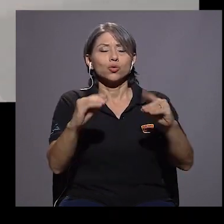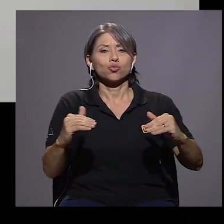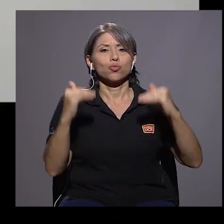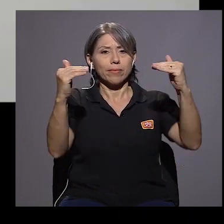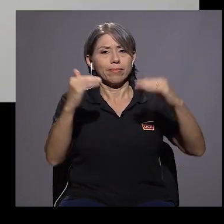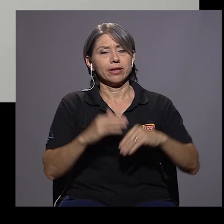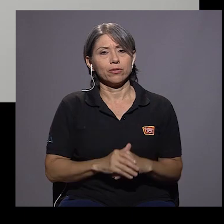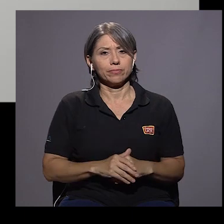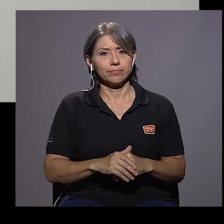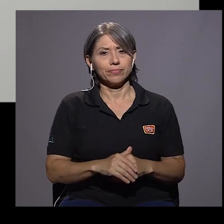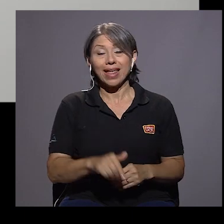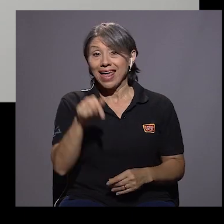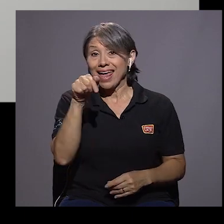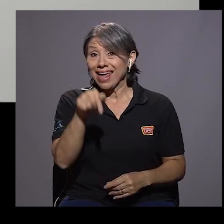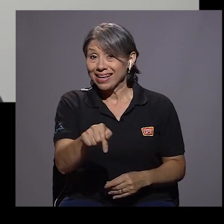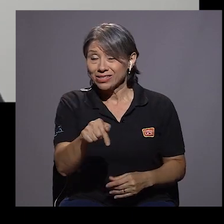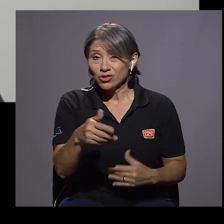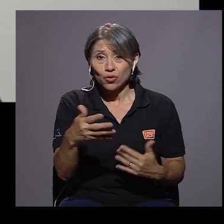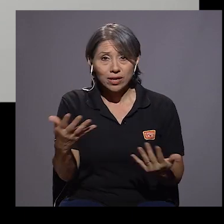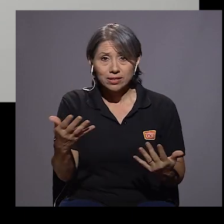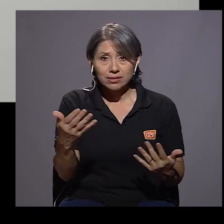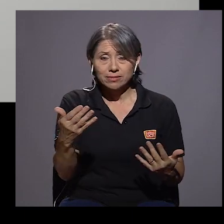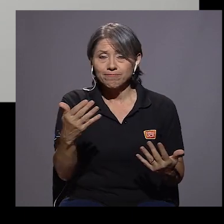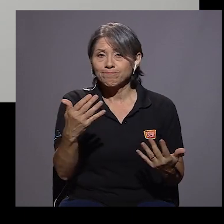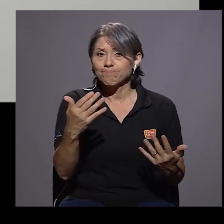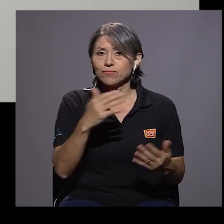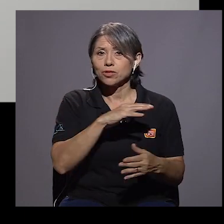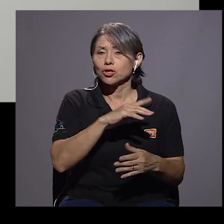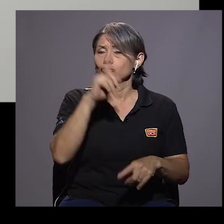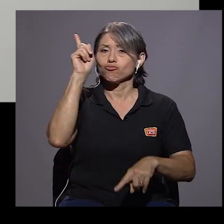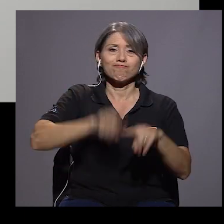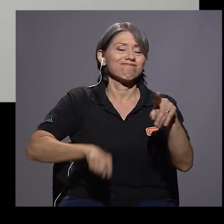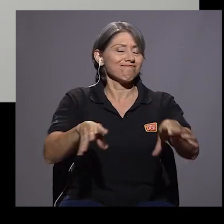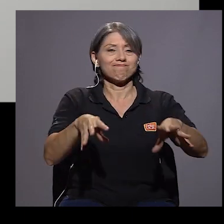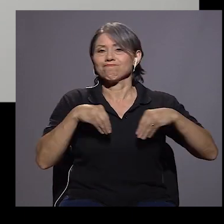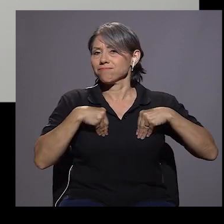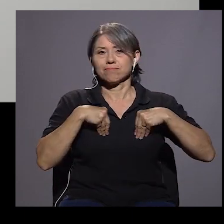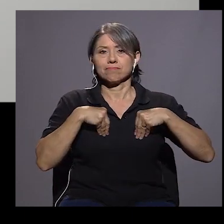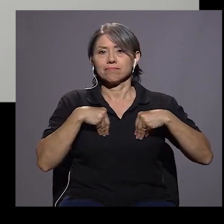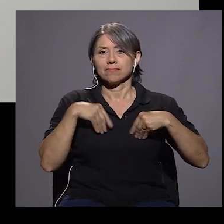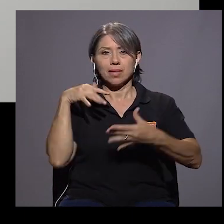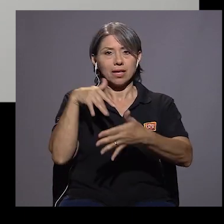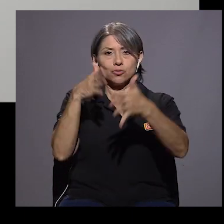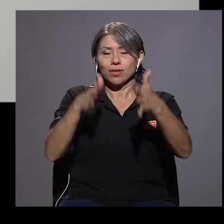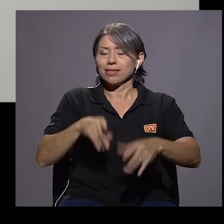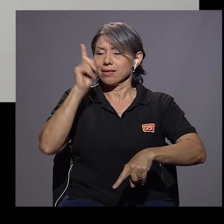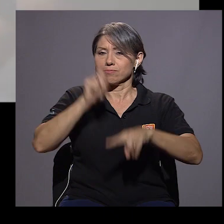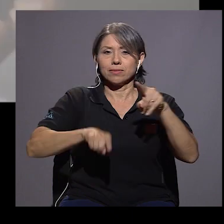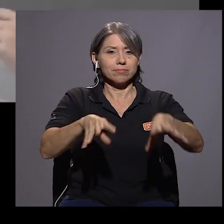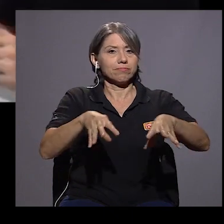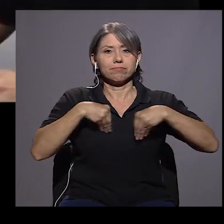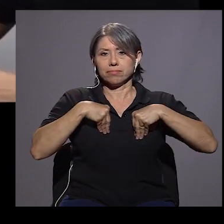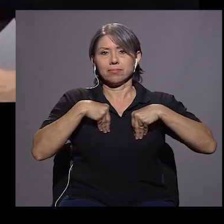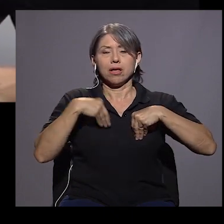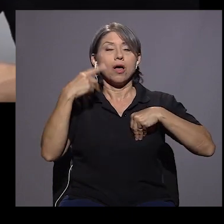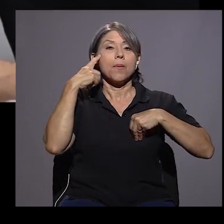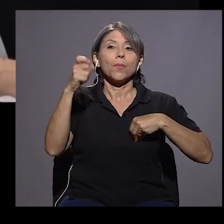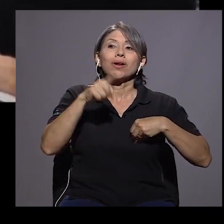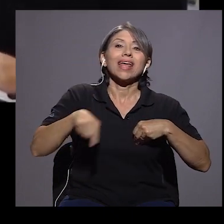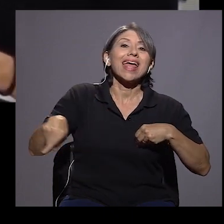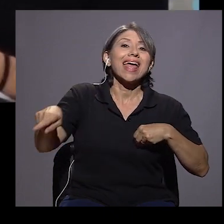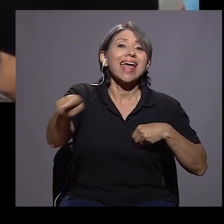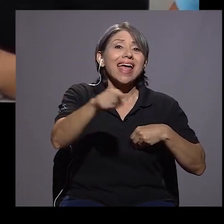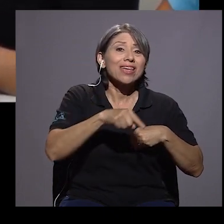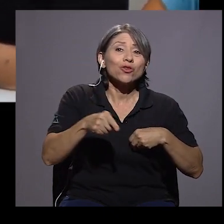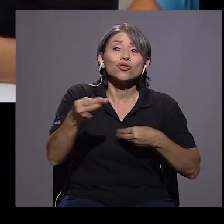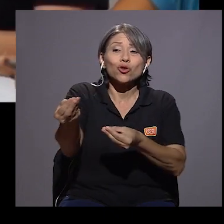superior. Claramente, esto es totalmente inaceptable por parte del movimiento estudiantil. Esto debido a que